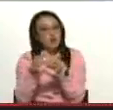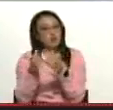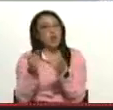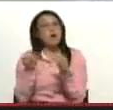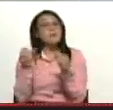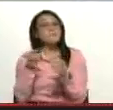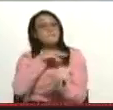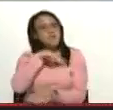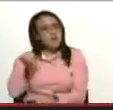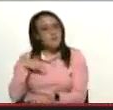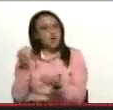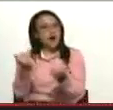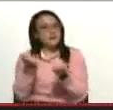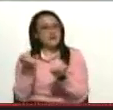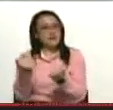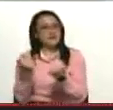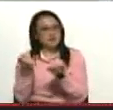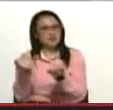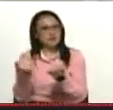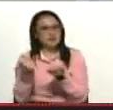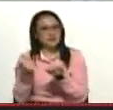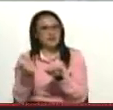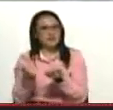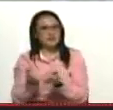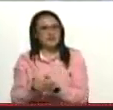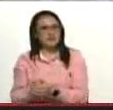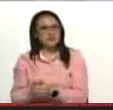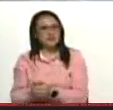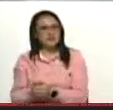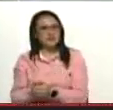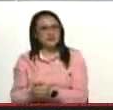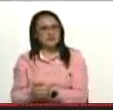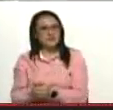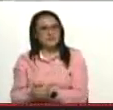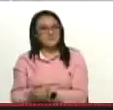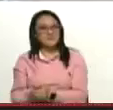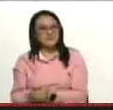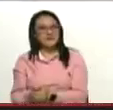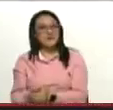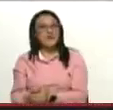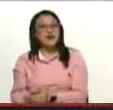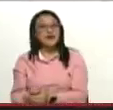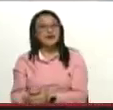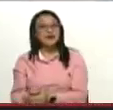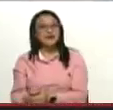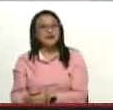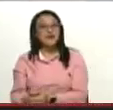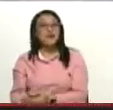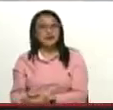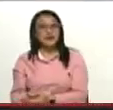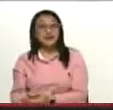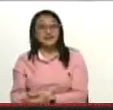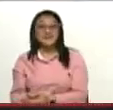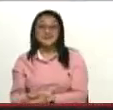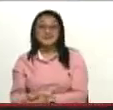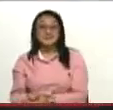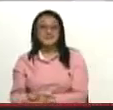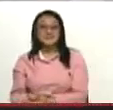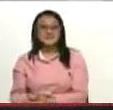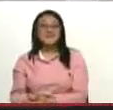gabinete abogado y él escribió un poema que se llama revelación